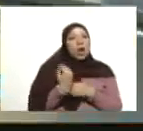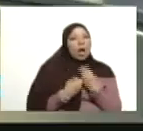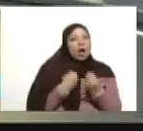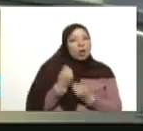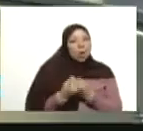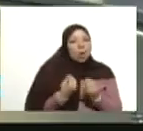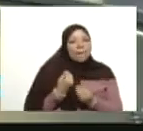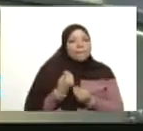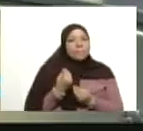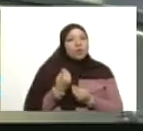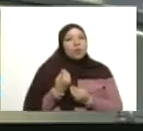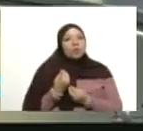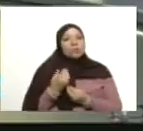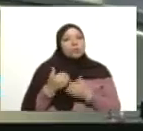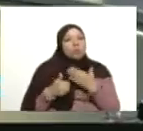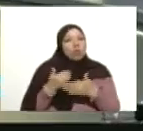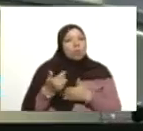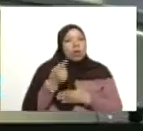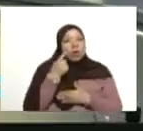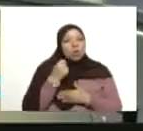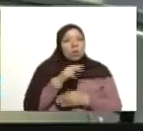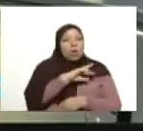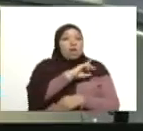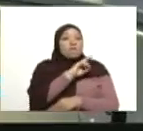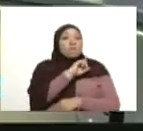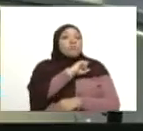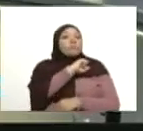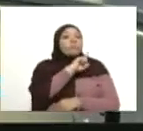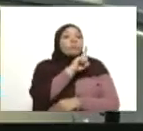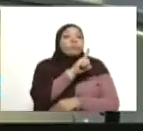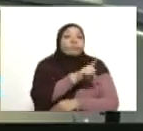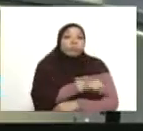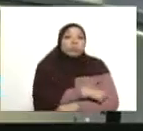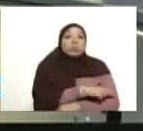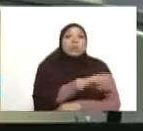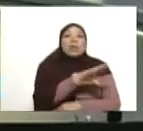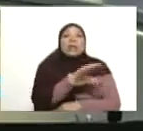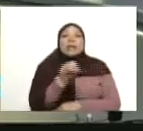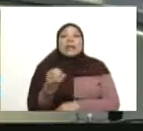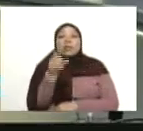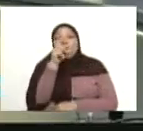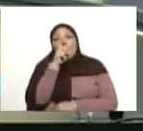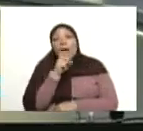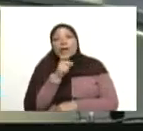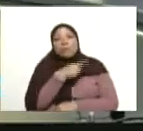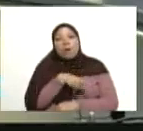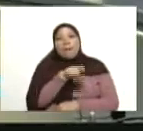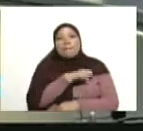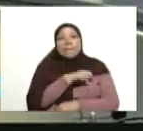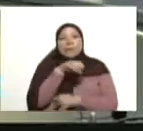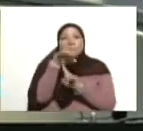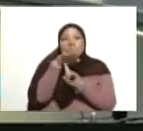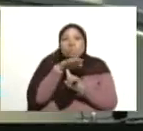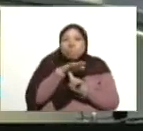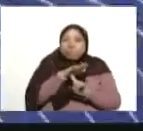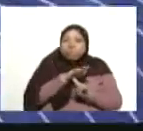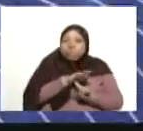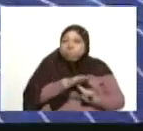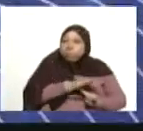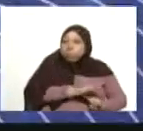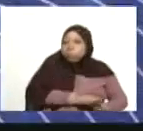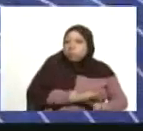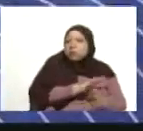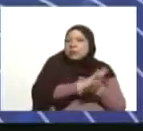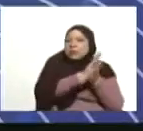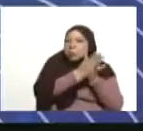de la transculturalización. Qué fuerte, ¿verdad? Qué fuerte. 500 años de colonialismo. Así es. A pesar de la